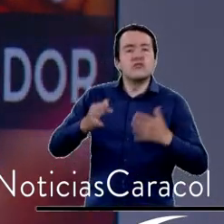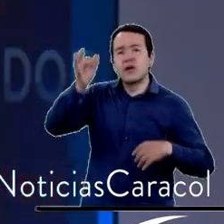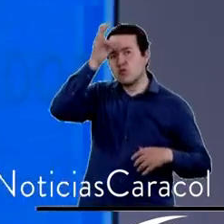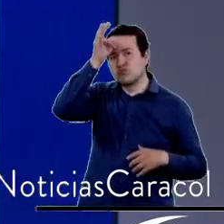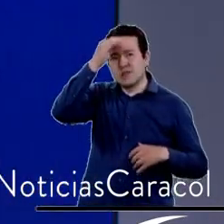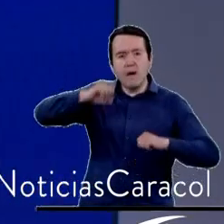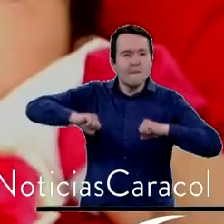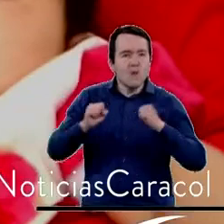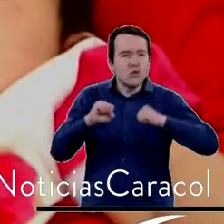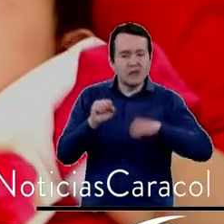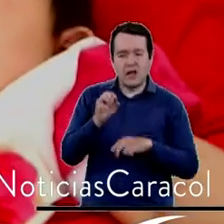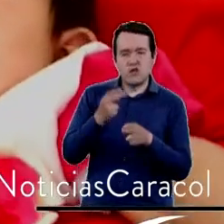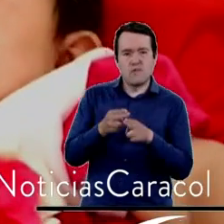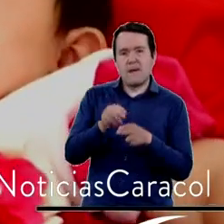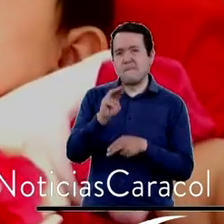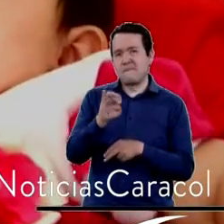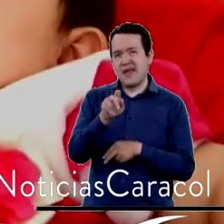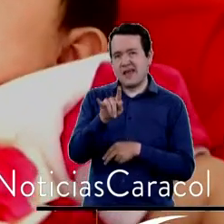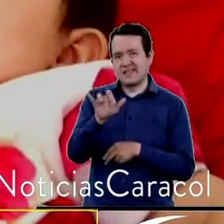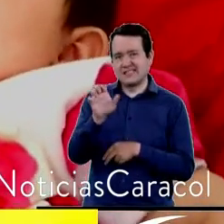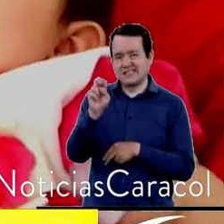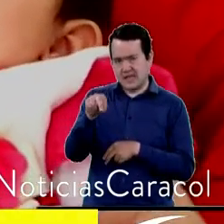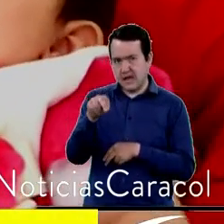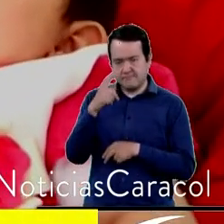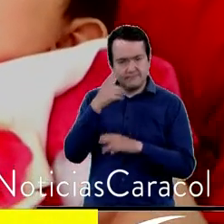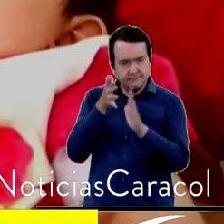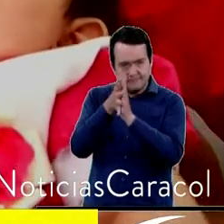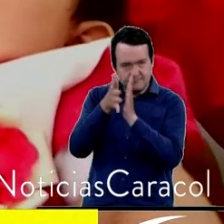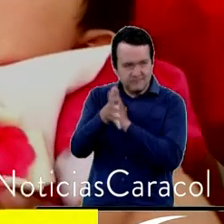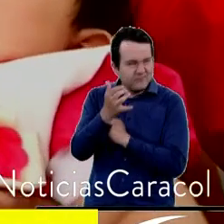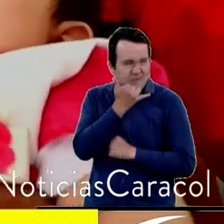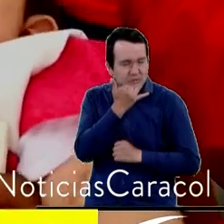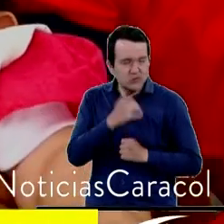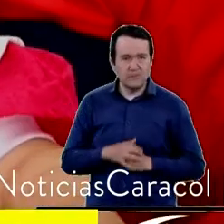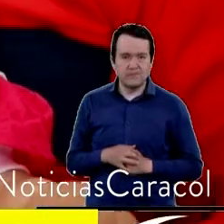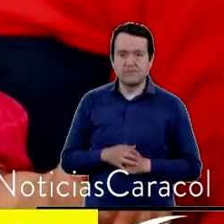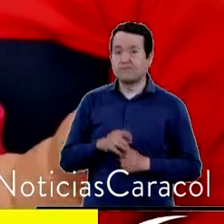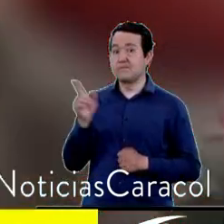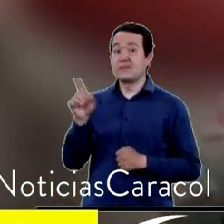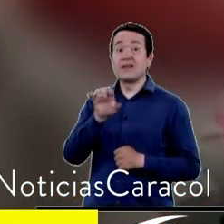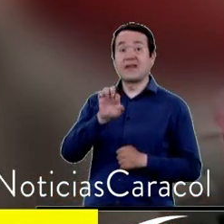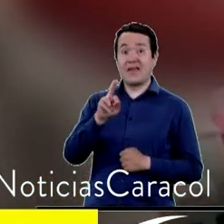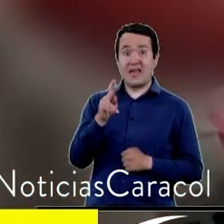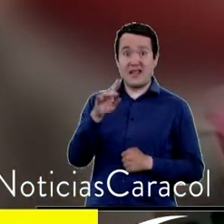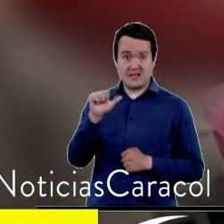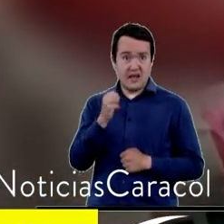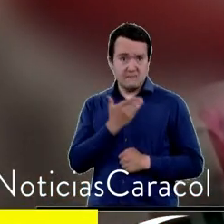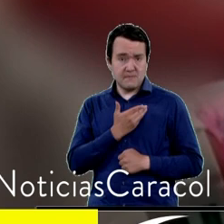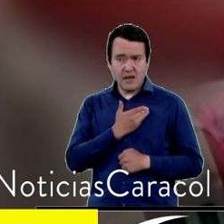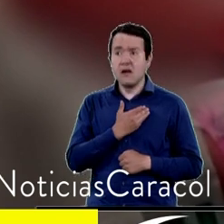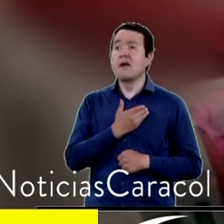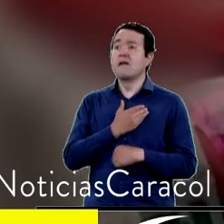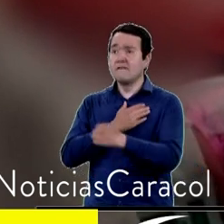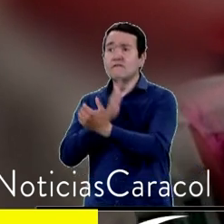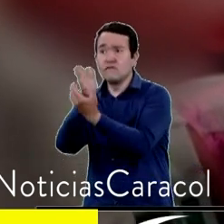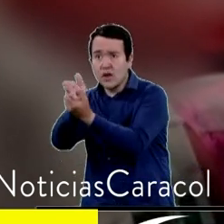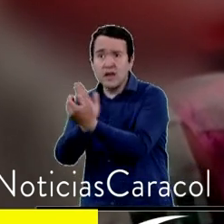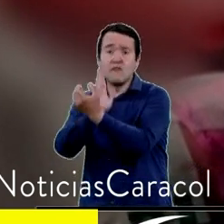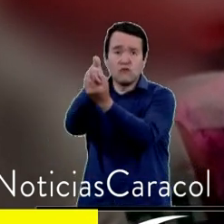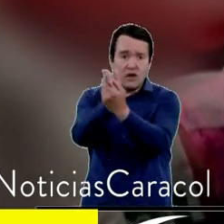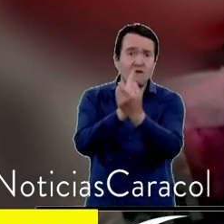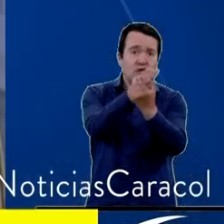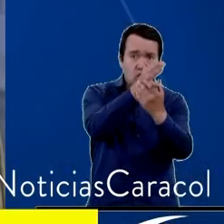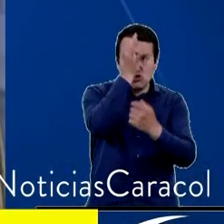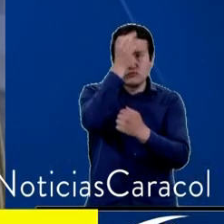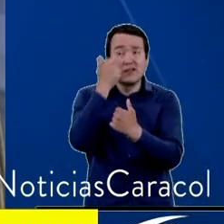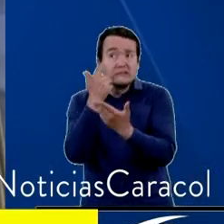Bogotá. Erika Robles recorrió varios hospitales de la ciudad en busca de una respuesta, pues Mía Samara, su bebé, venía